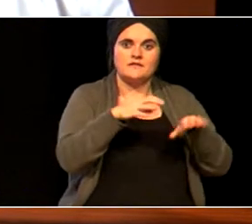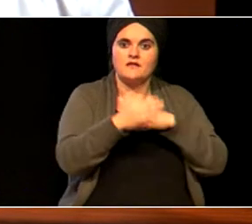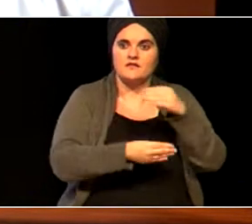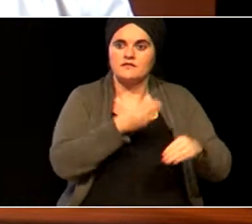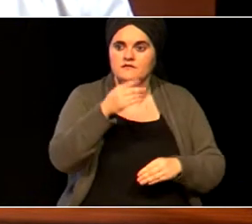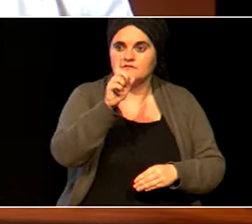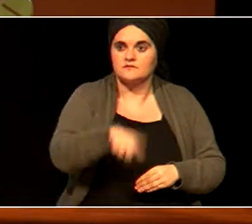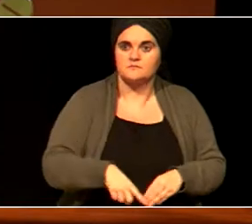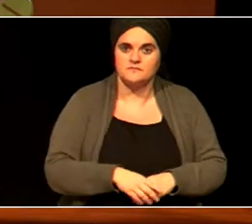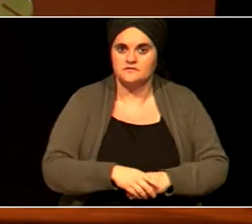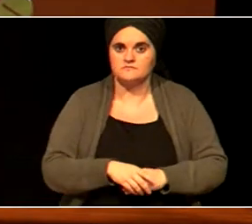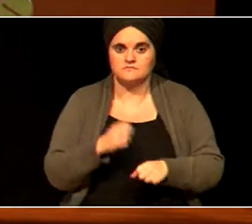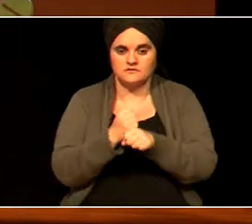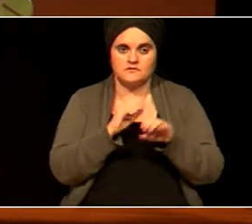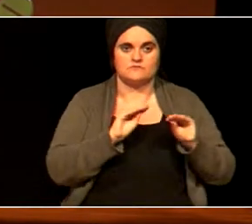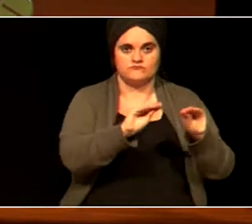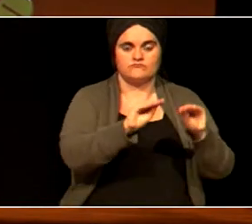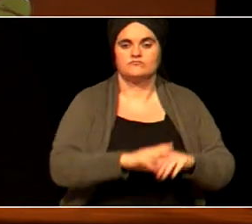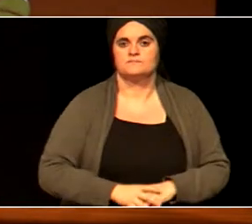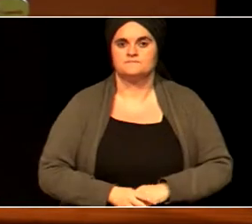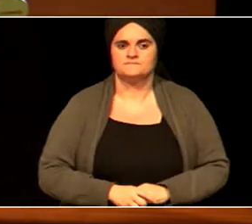también manipulados.